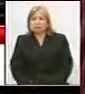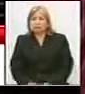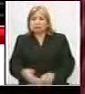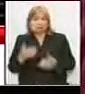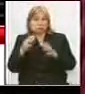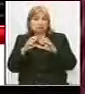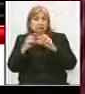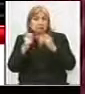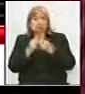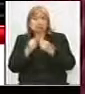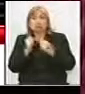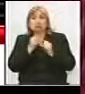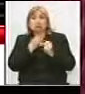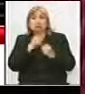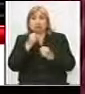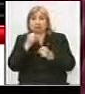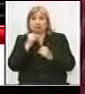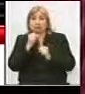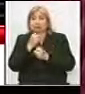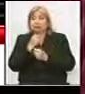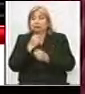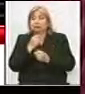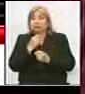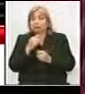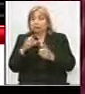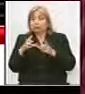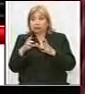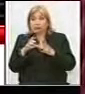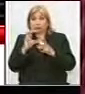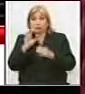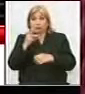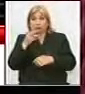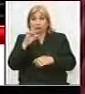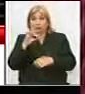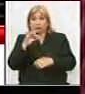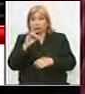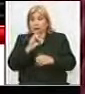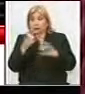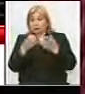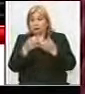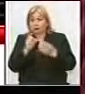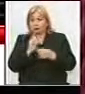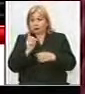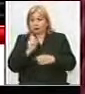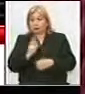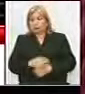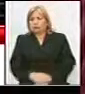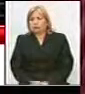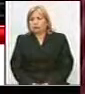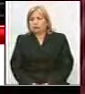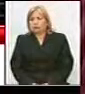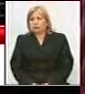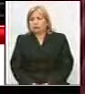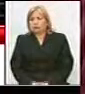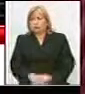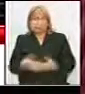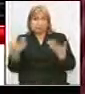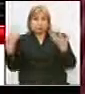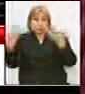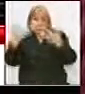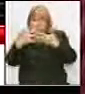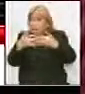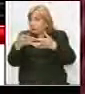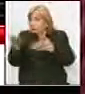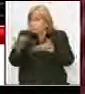Pertenecíamos a la Universidad San Martín de Porres. ¿Y eran correligionarios de Chimpún Callao? No existía Chimpún Callao, presidente. ¿Pero tenían algún vínculo